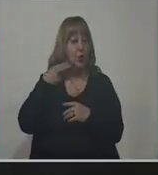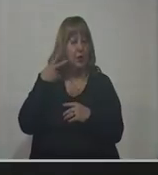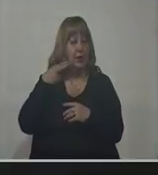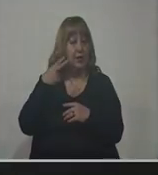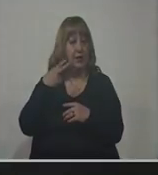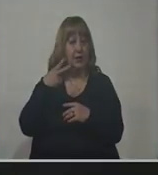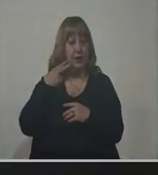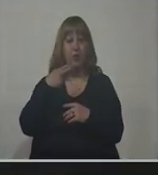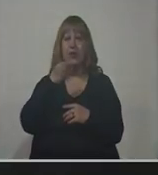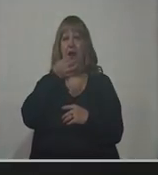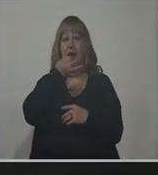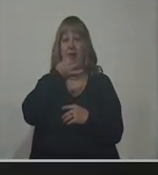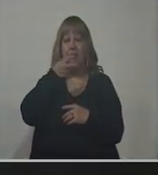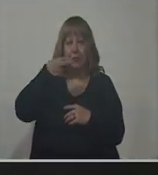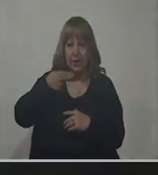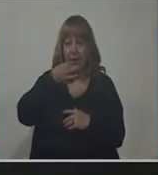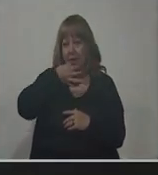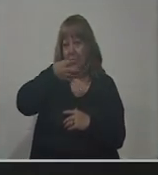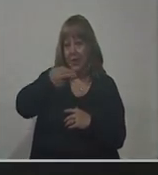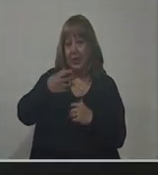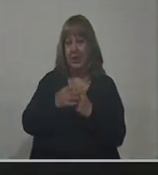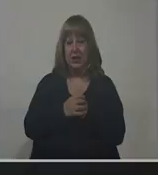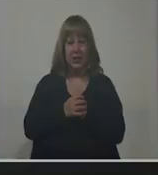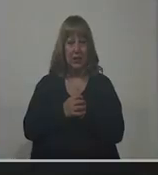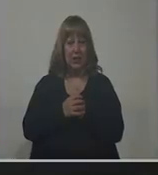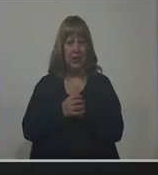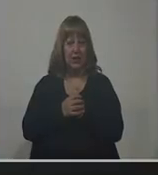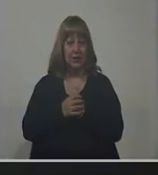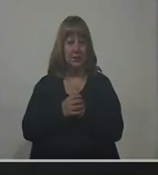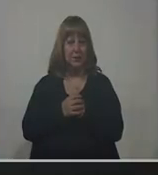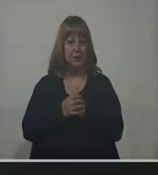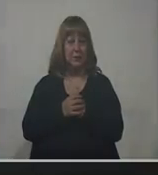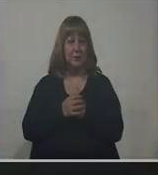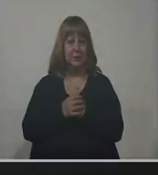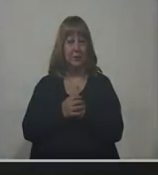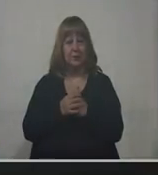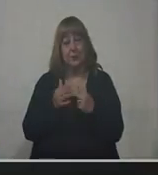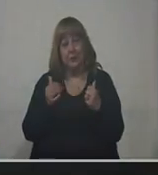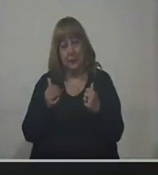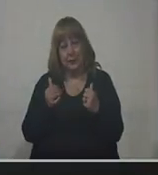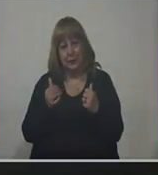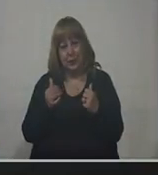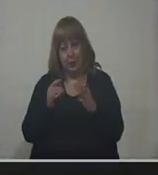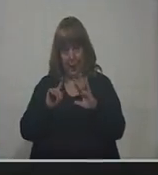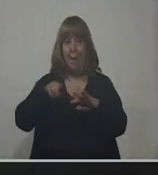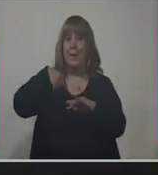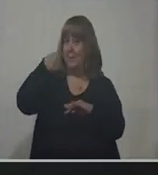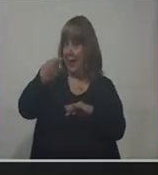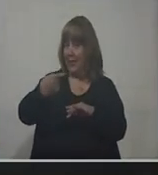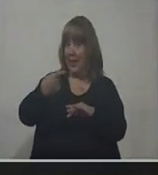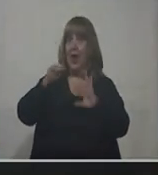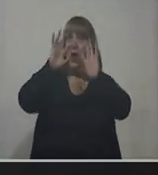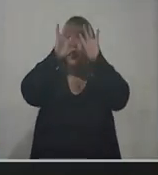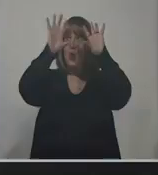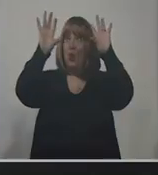está entrecortando la comunicación, Pedro. Va y viene tu voz. Bueno, para el día de mañana, recuerden, aumenta la nubosidad, baja